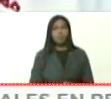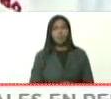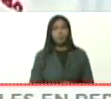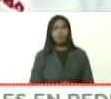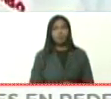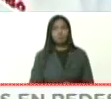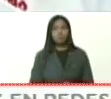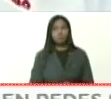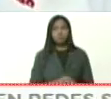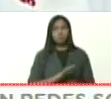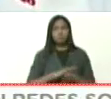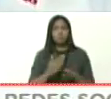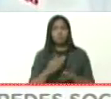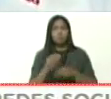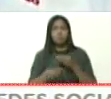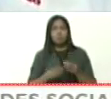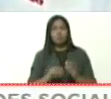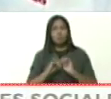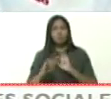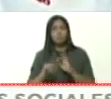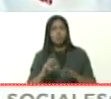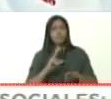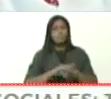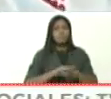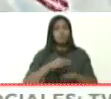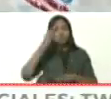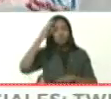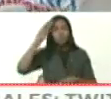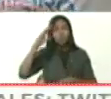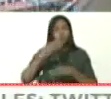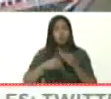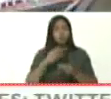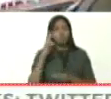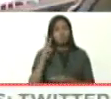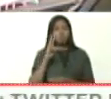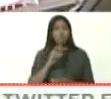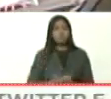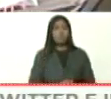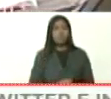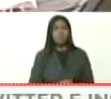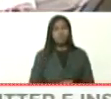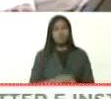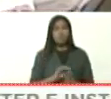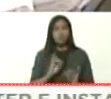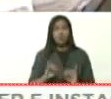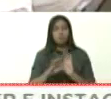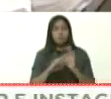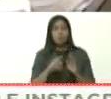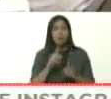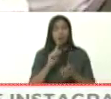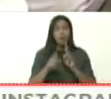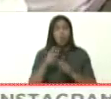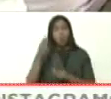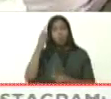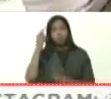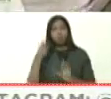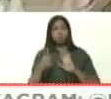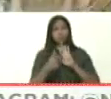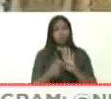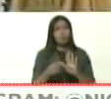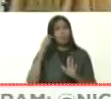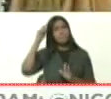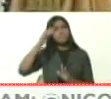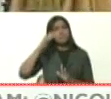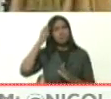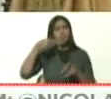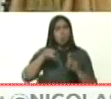humana, que la Misión Médica Cubana hace en Venezuela. Se va a estrenar dentro de unos días un documental